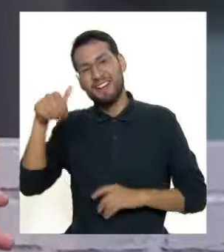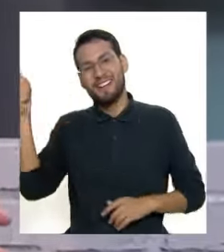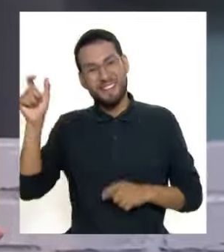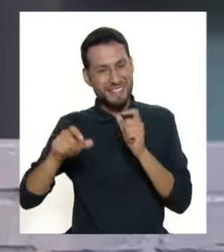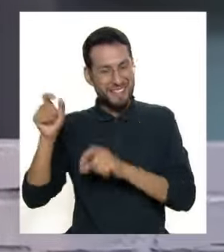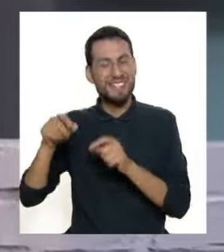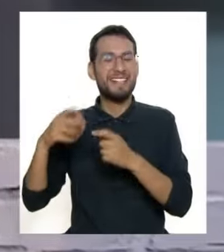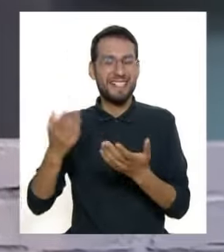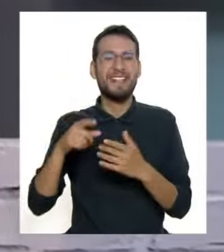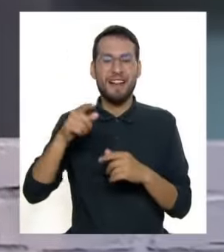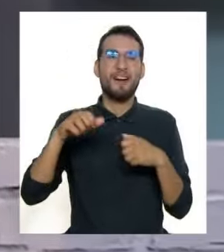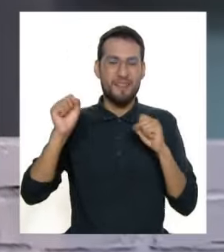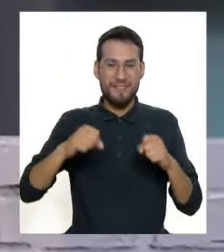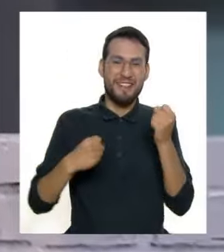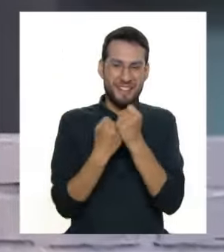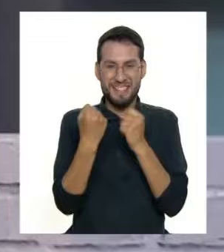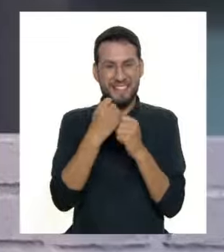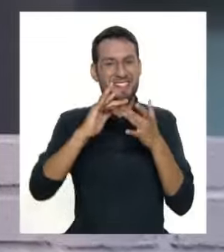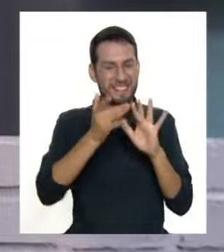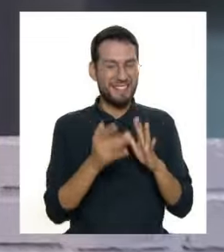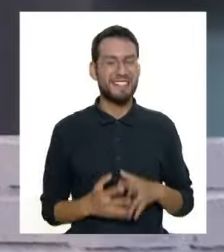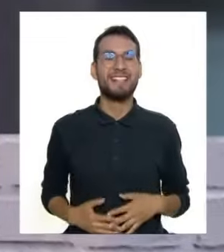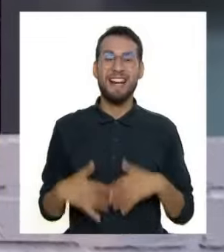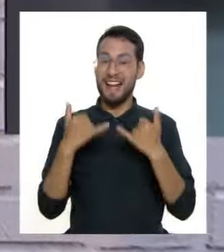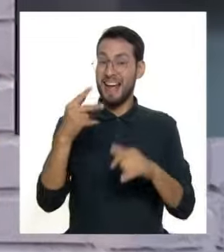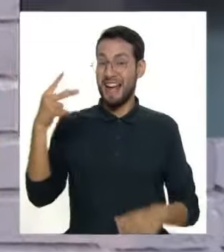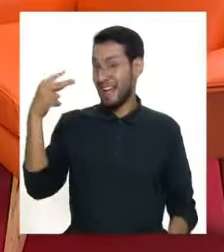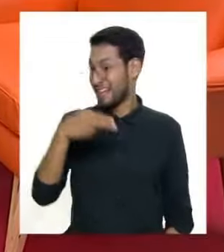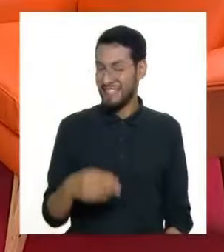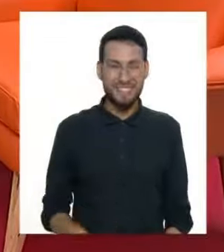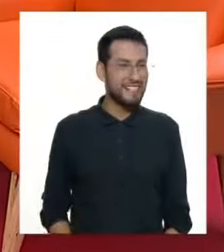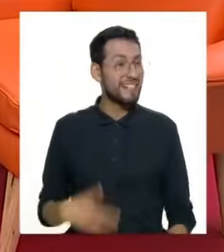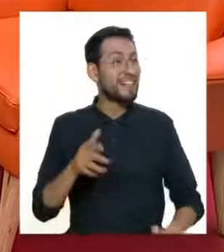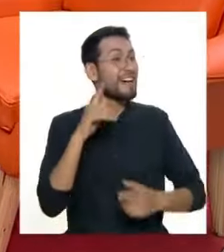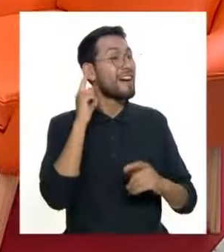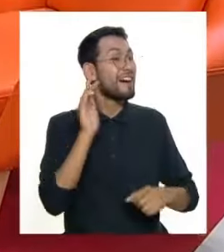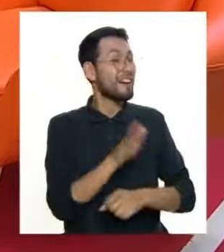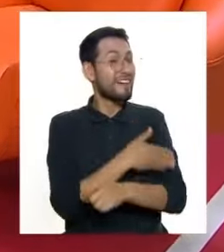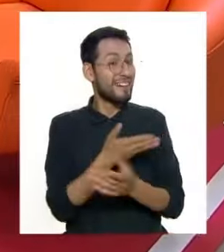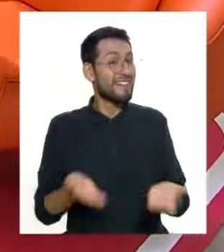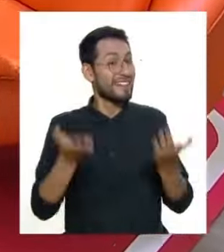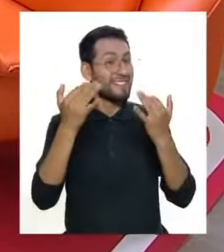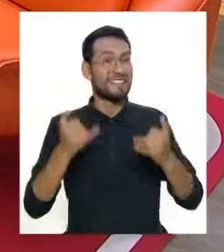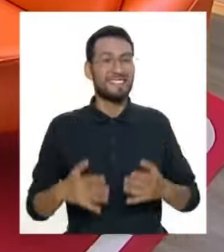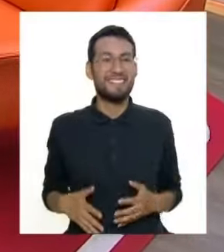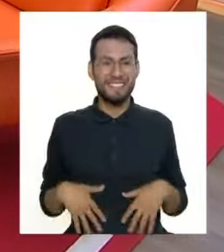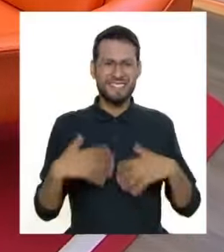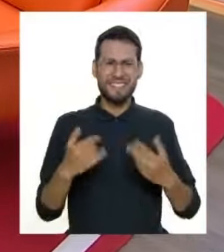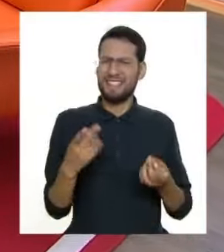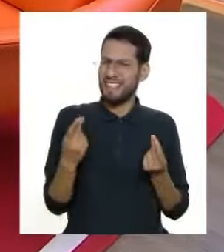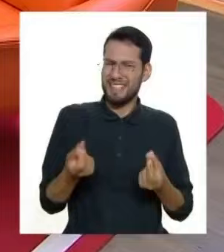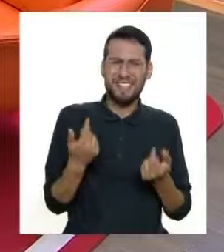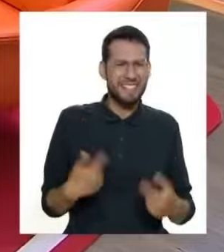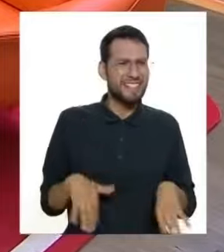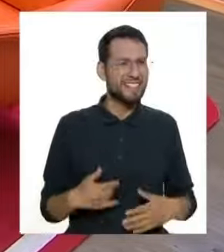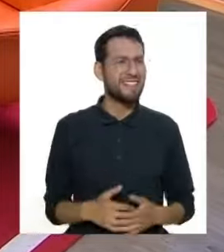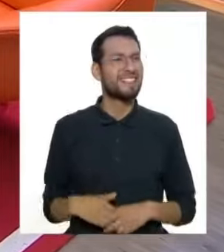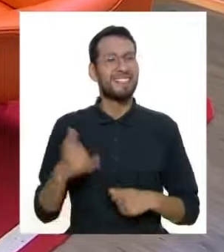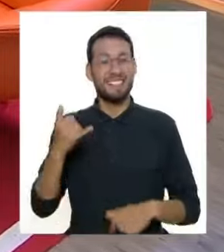manera como se colabora en las redes sociales. ¡Nos vamos a la pausa, mi querida Uchi! ¡La música arriba para irnos al corte! ¡Recontra